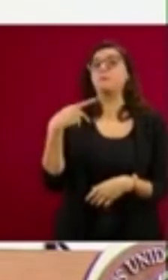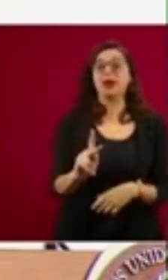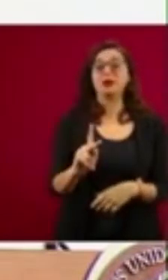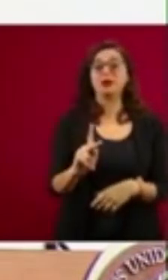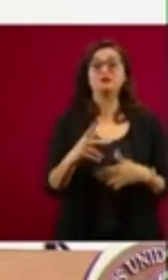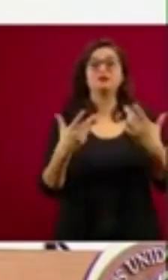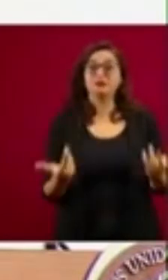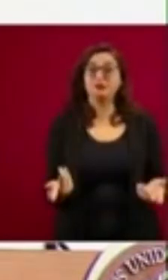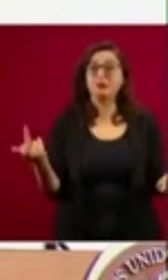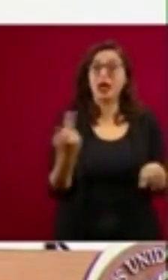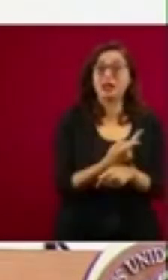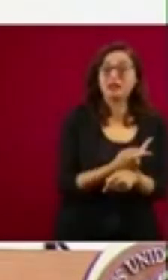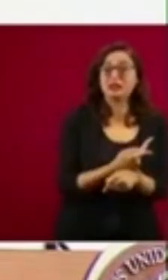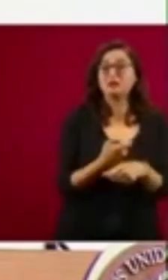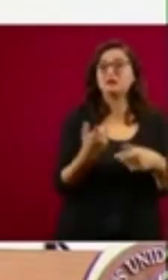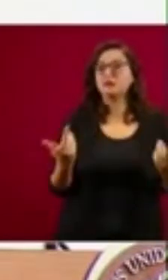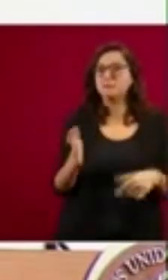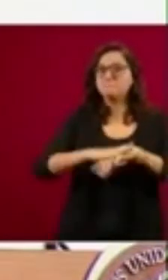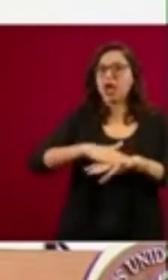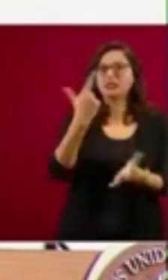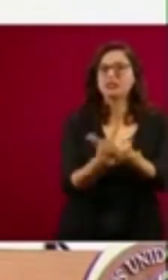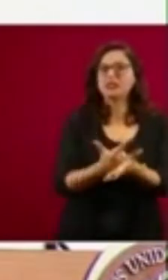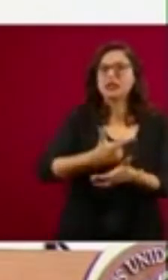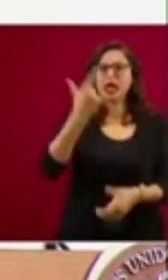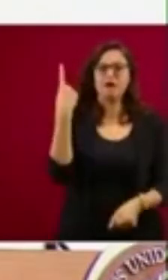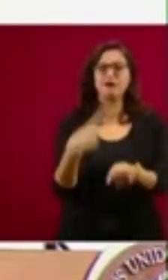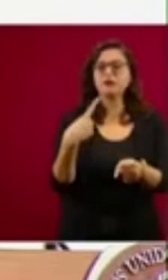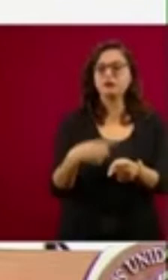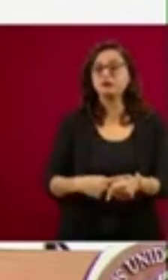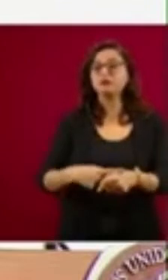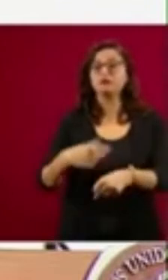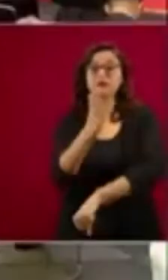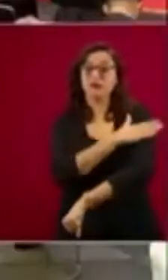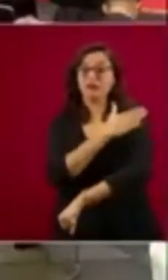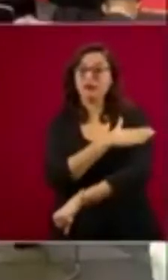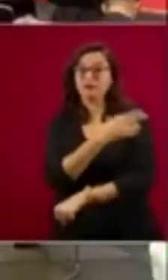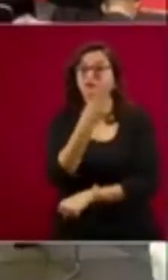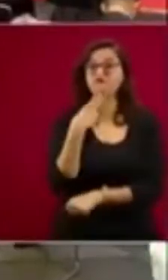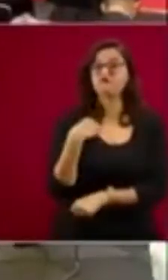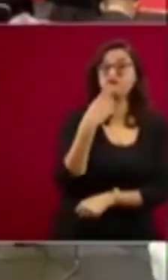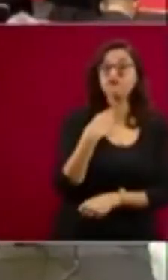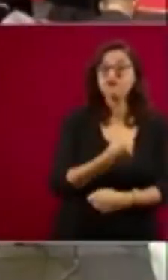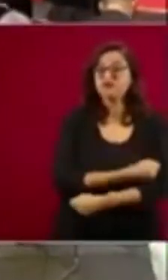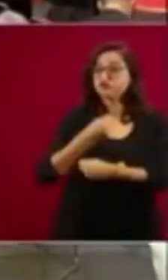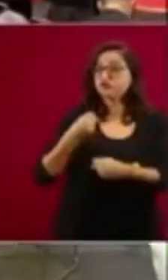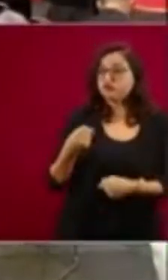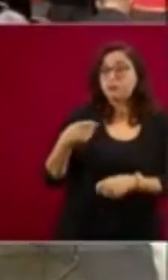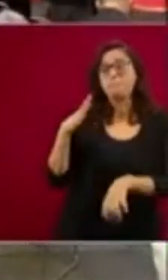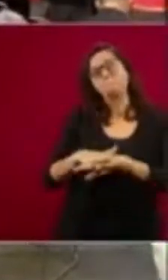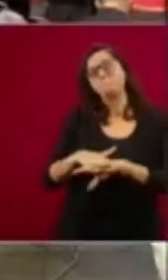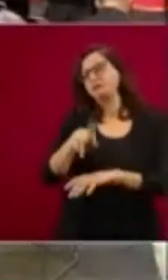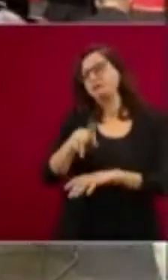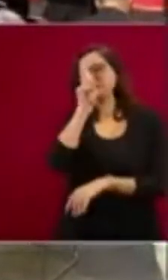algo que reconocer o que ver que ha sido favorable. Dos años perdidos para México, que además